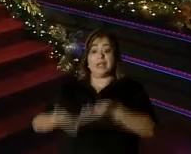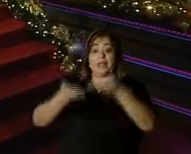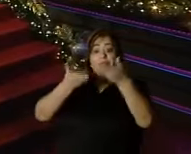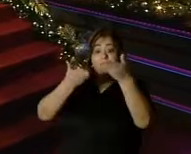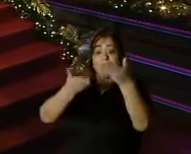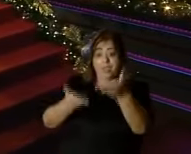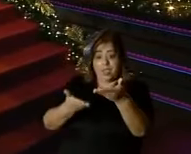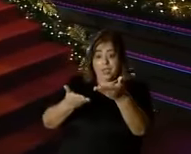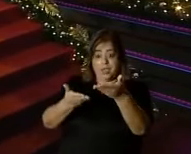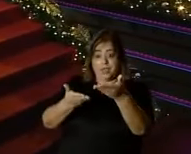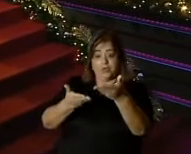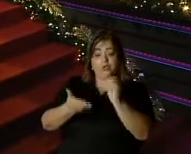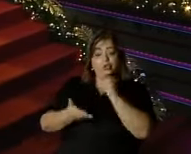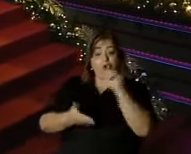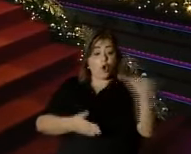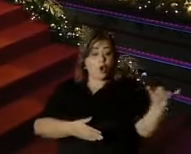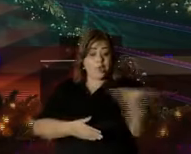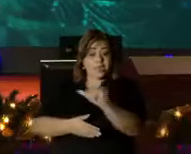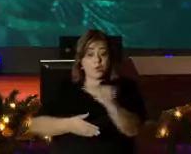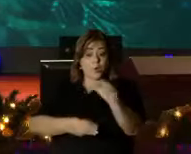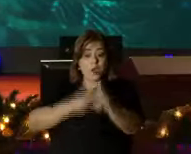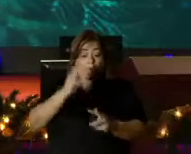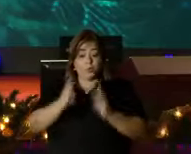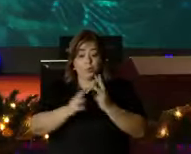el mundo la da, yo os la doy.